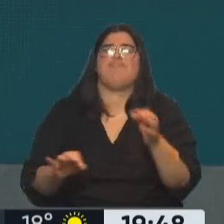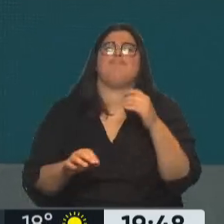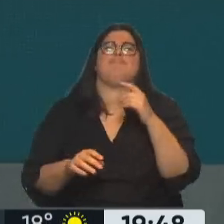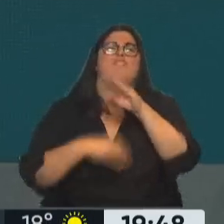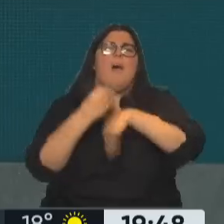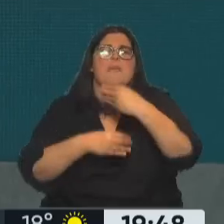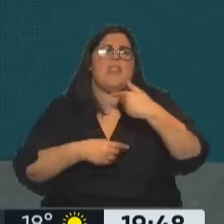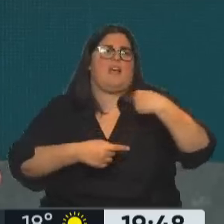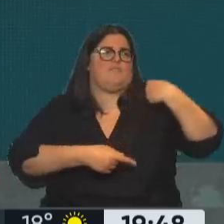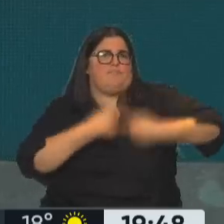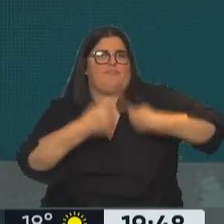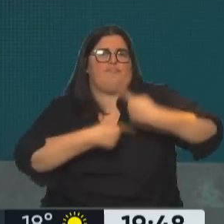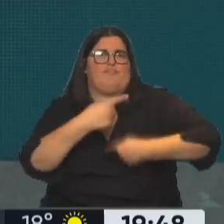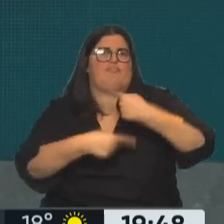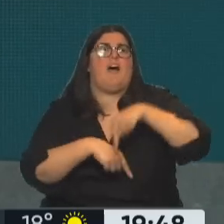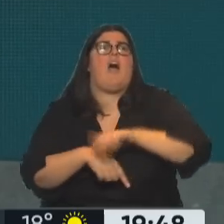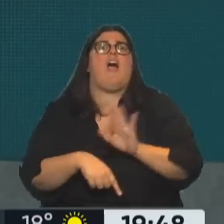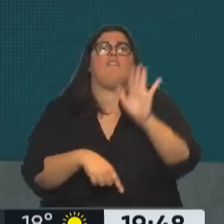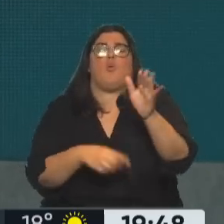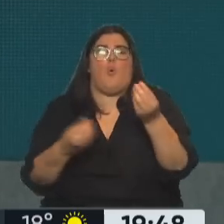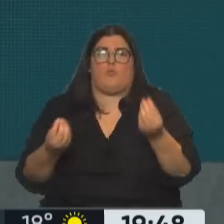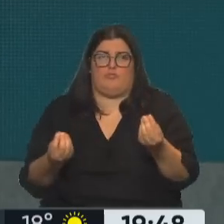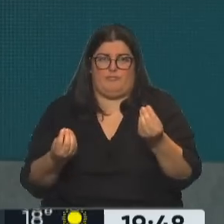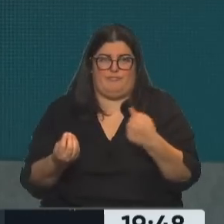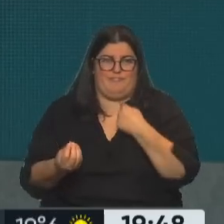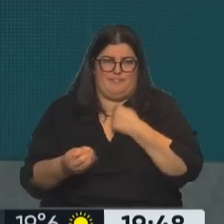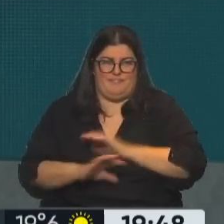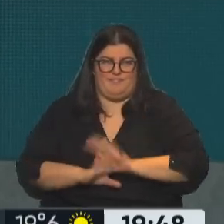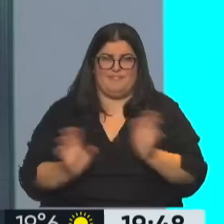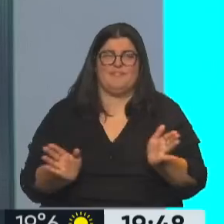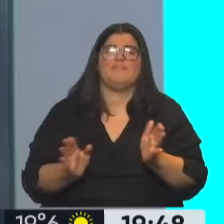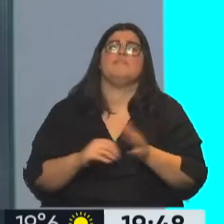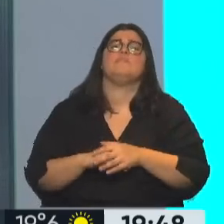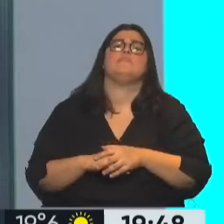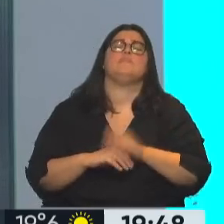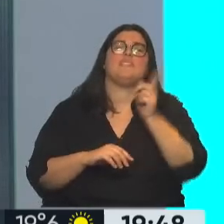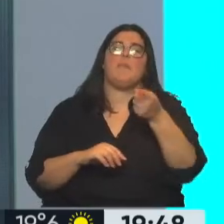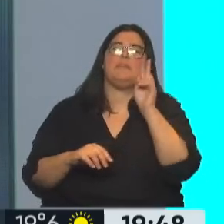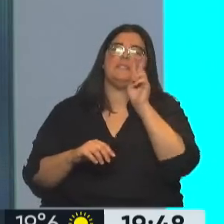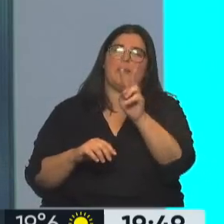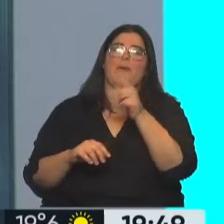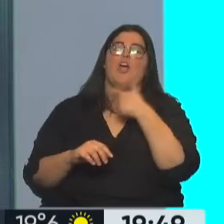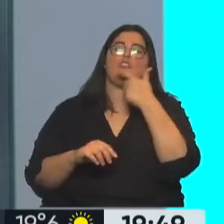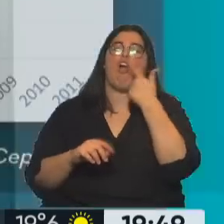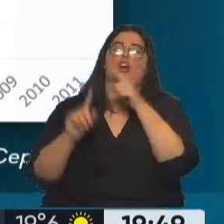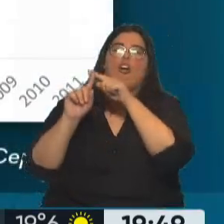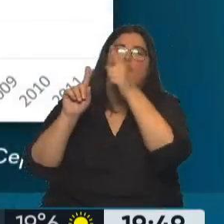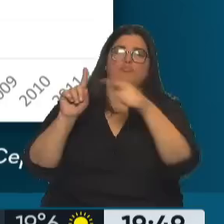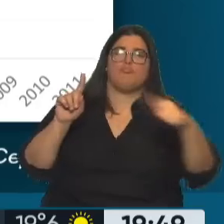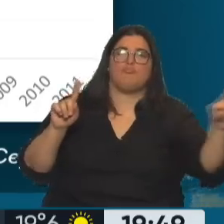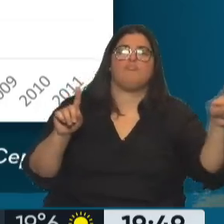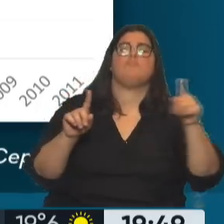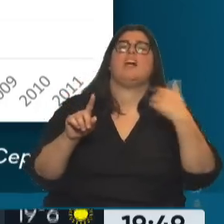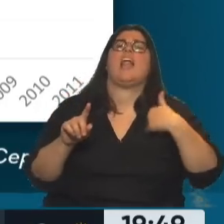quedaron desnudos frente al porvenir. En el gráfico se ve además cómo la curva roja que ven en el gráfico es que le pasó